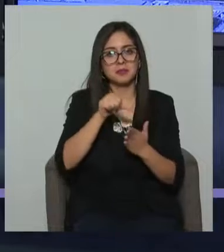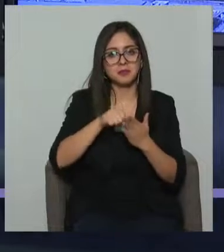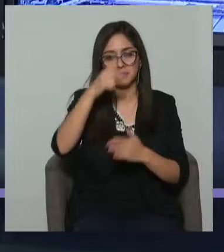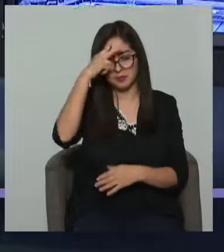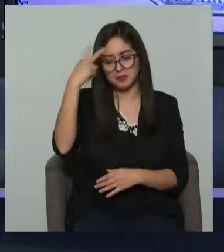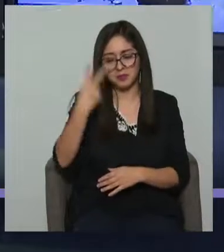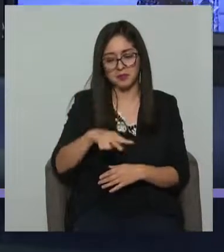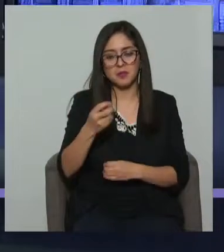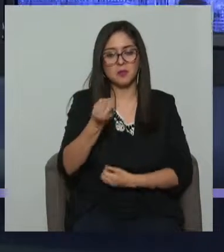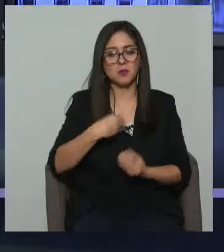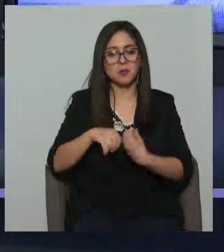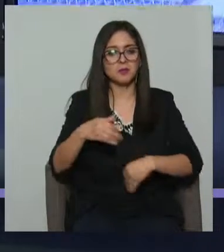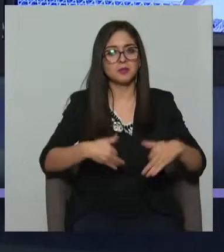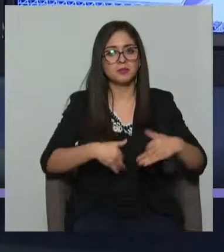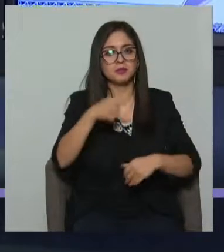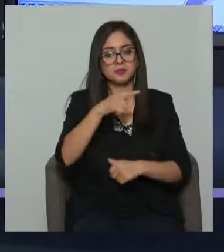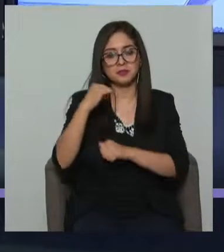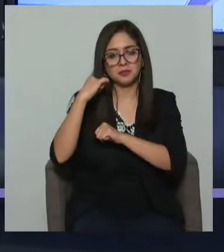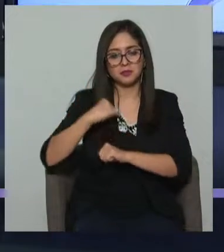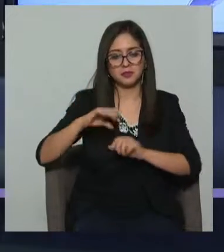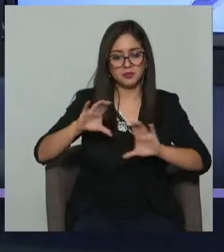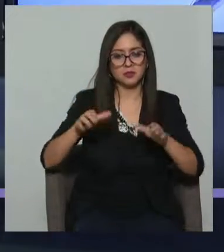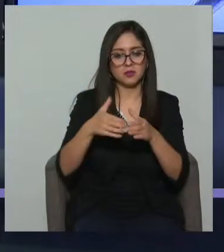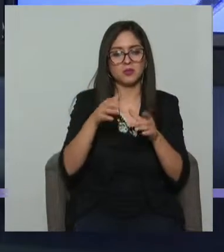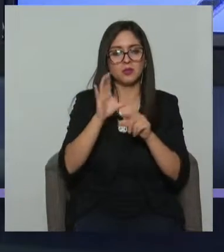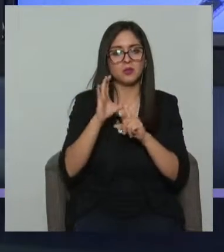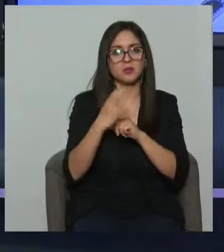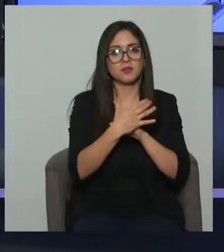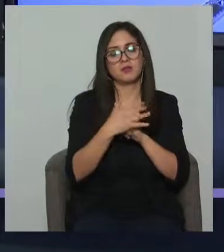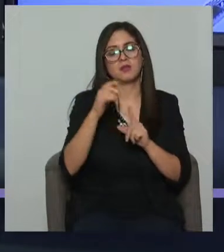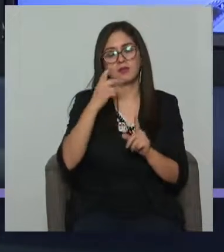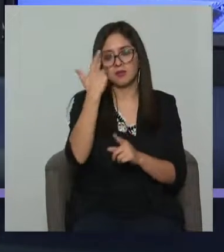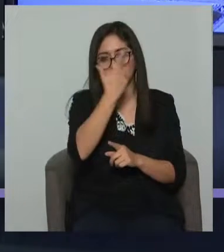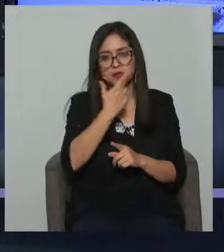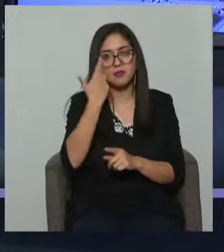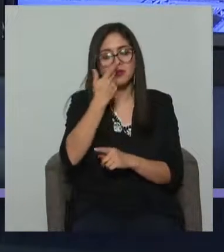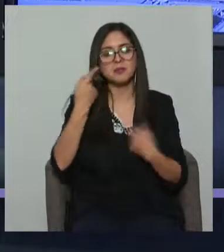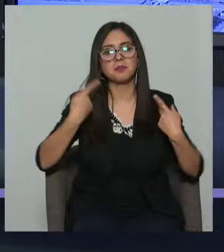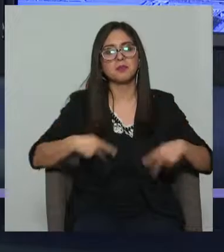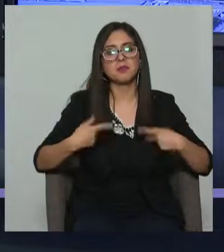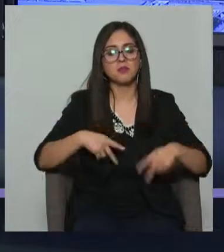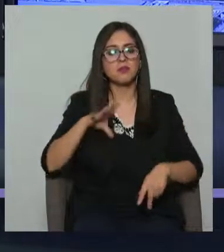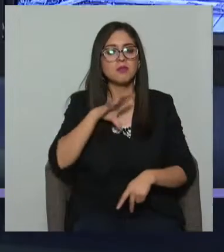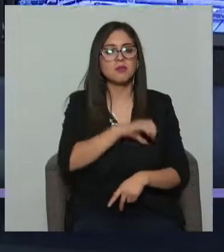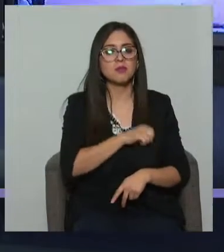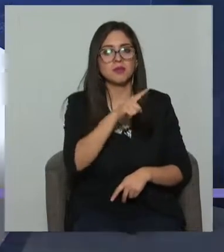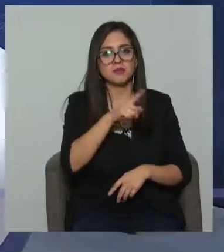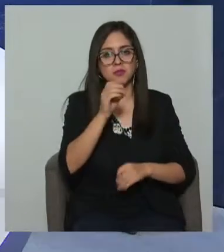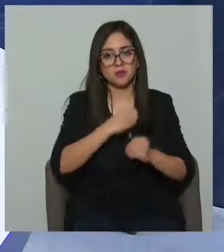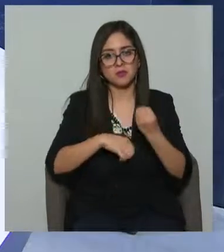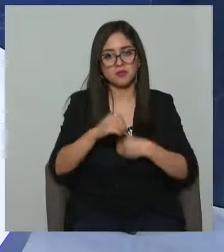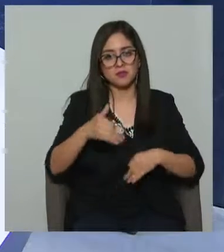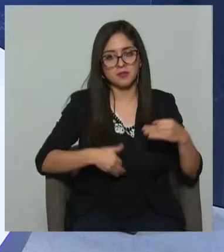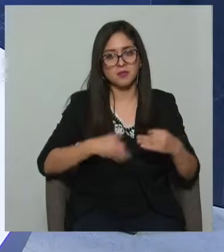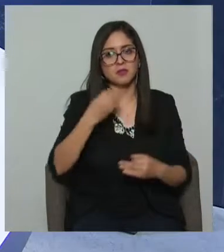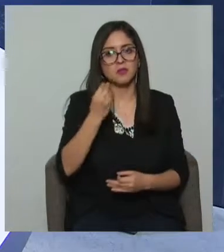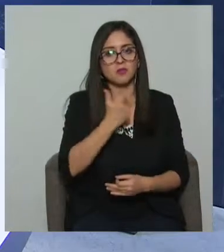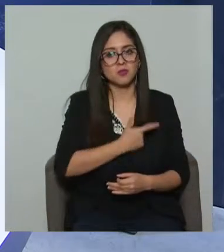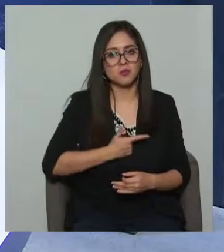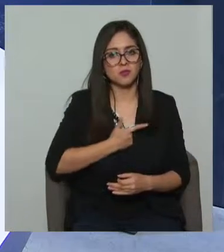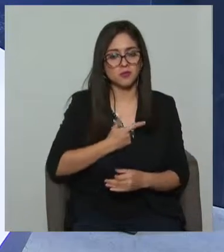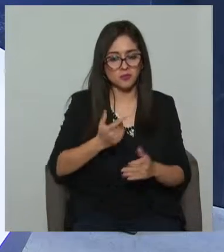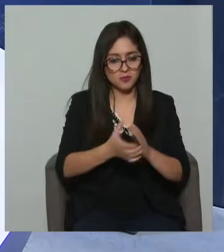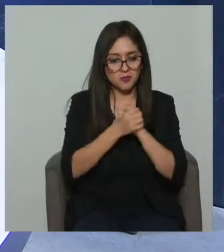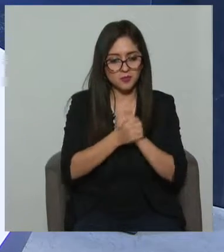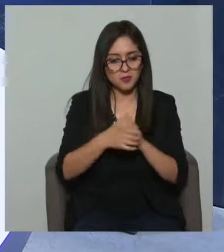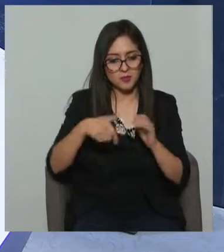Teatro, integrante del Comité de Análisis del Encuentro Nacional de los Amantes del Teatro. Qué gusto tenerte esta mañana, muchísimo